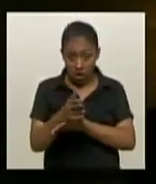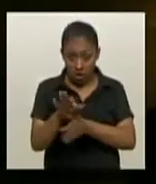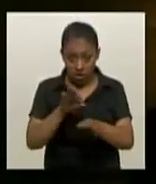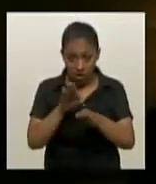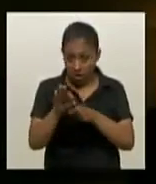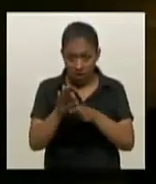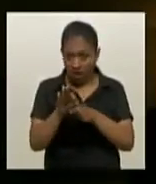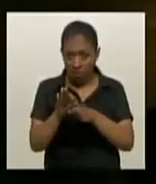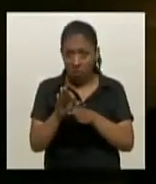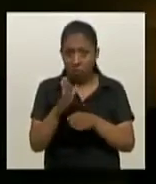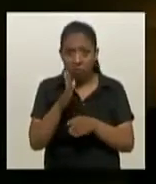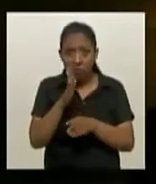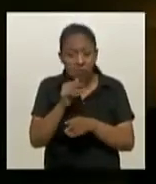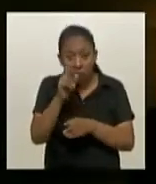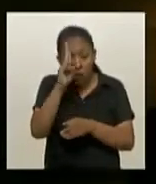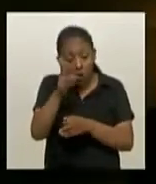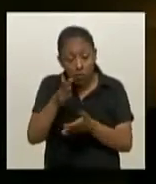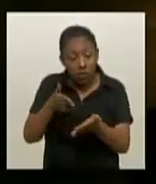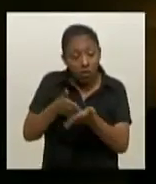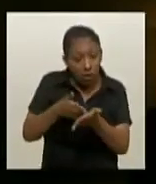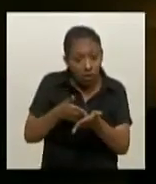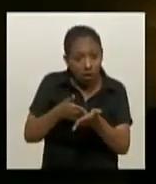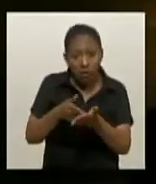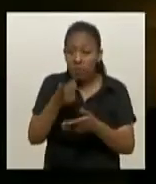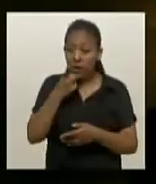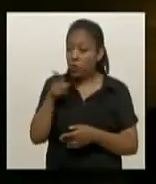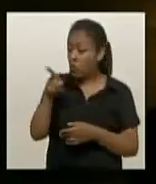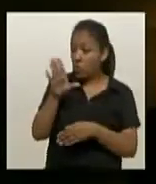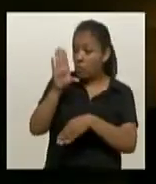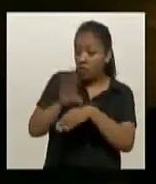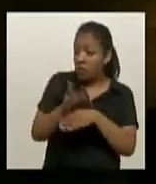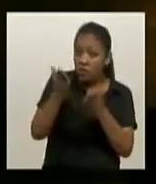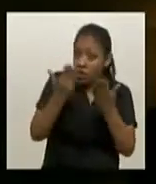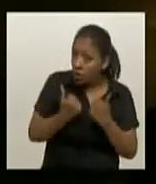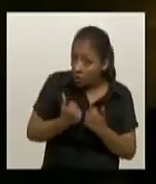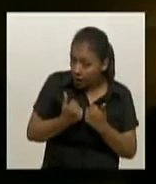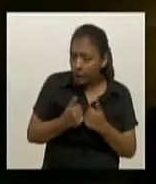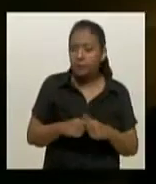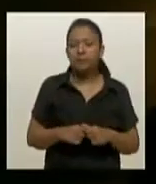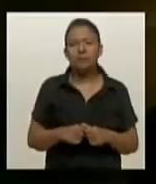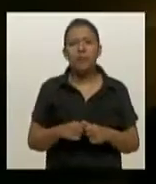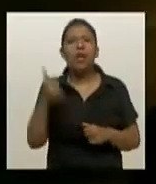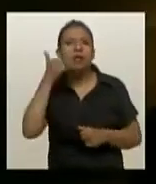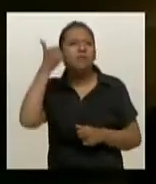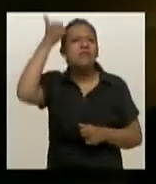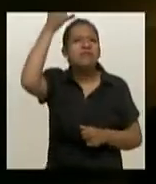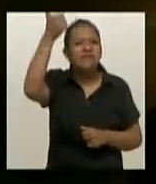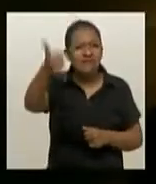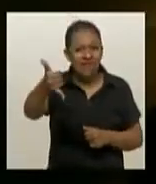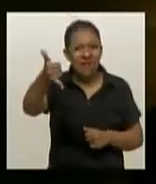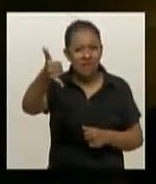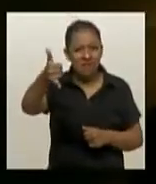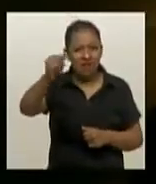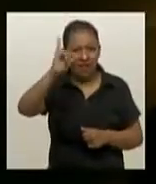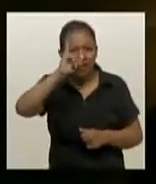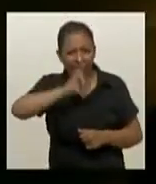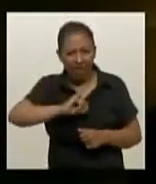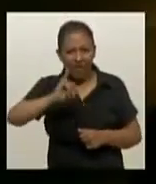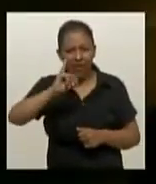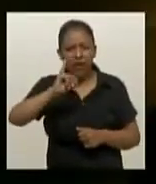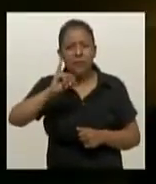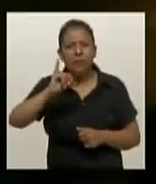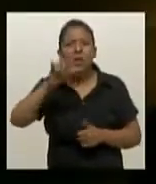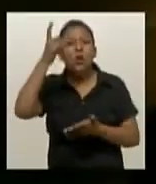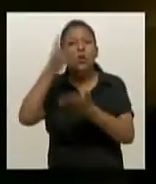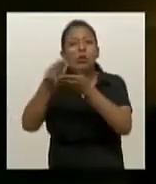del acceso de la empresa y me dicen que no tengo autorización para entrar. Entonces llaman a la gerencia de recursos humanos y solamente envían